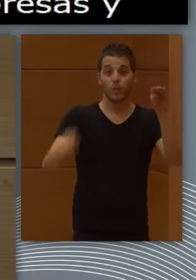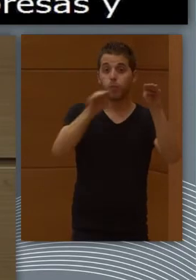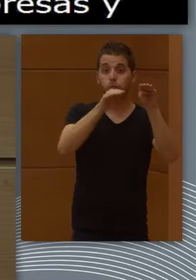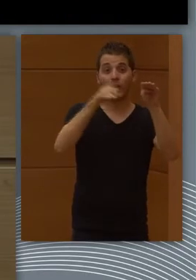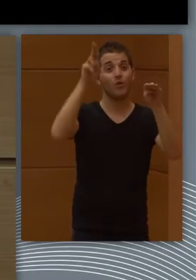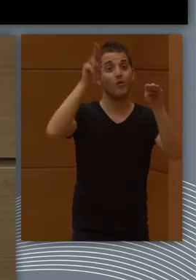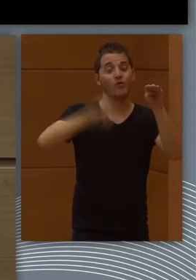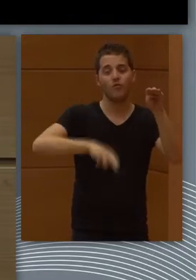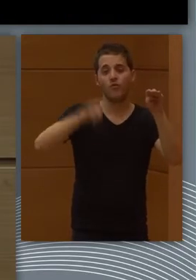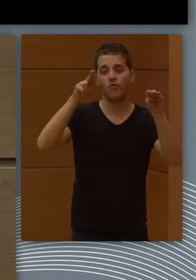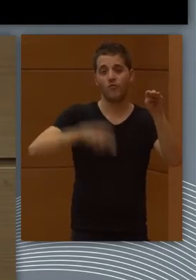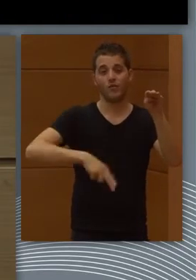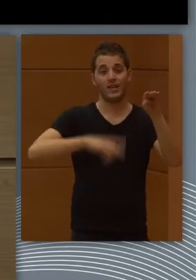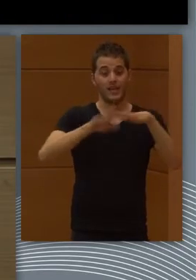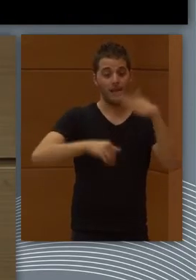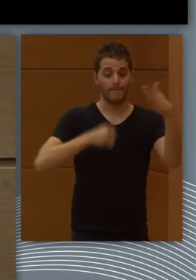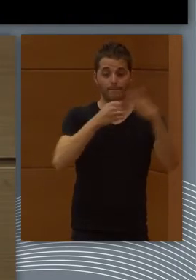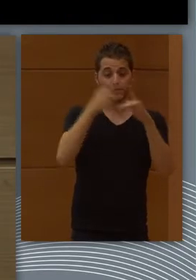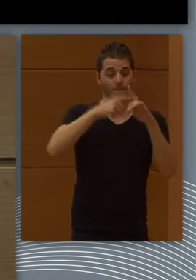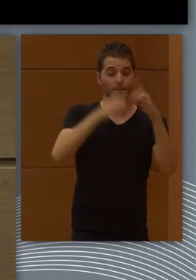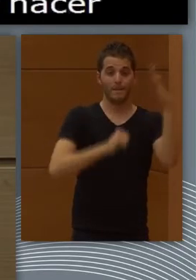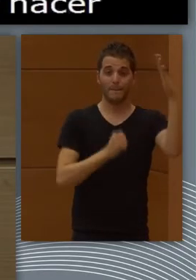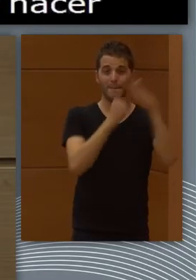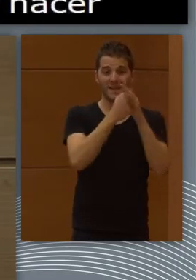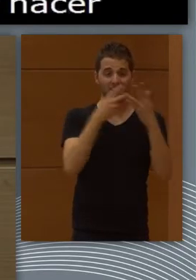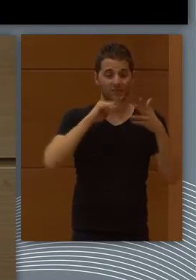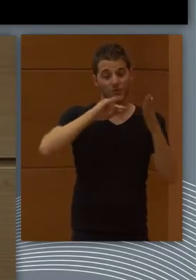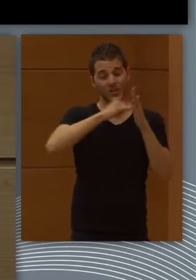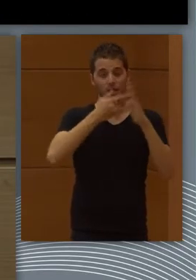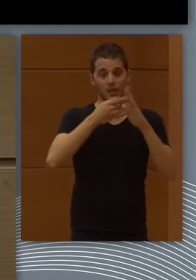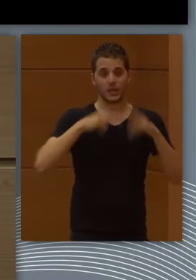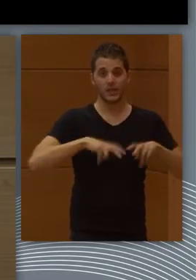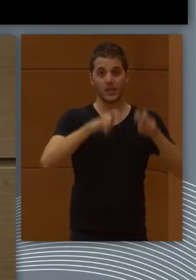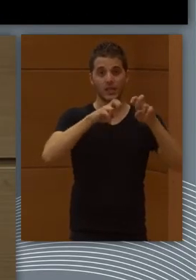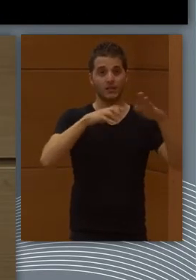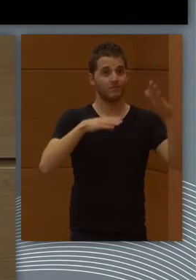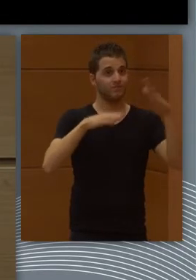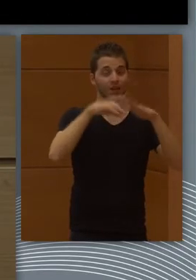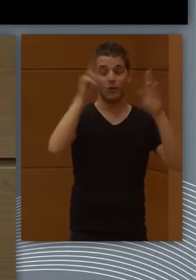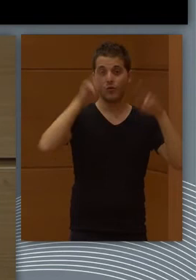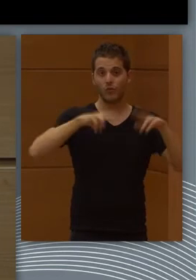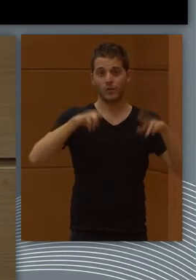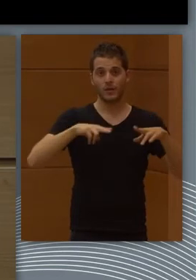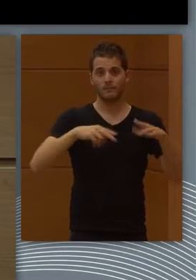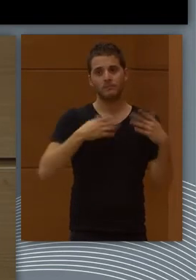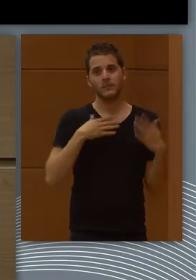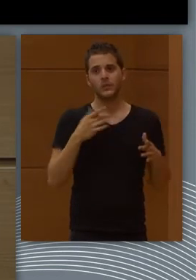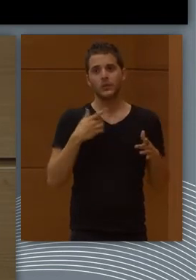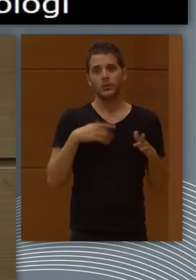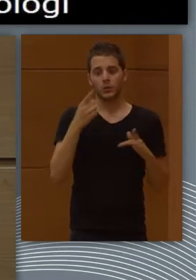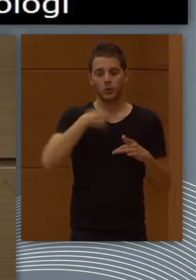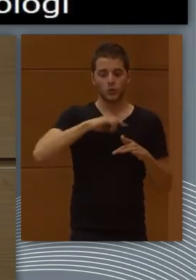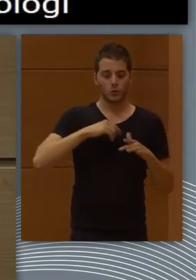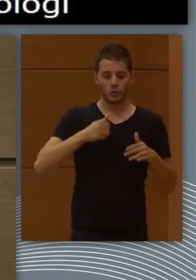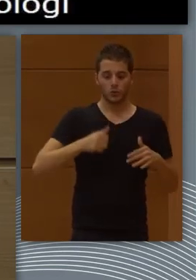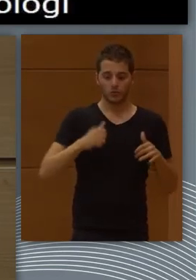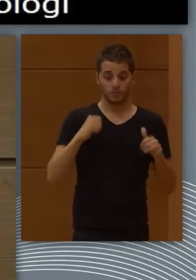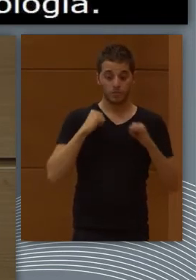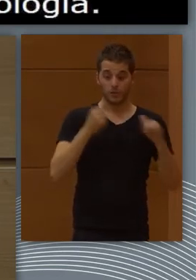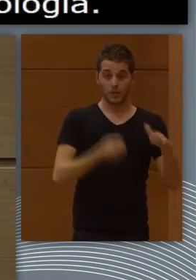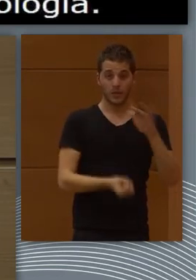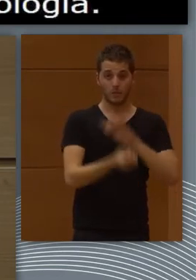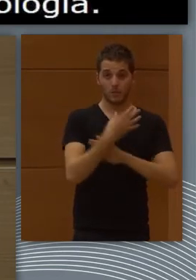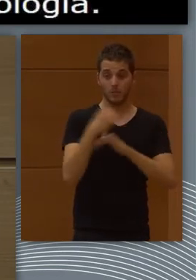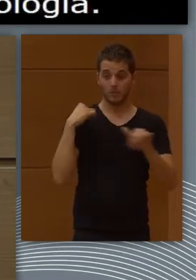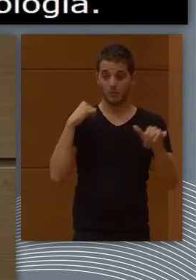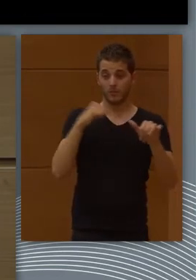estar al máximo nivel en el uso de la tecnología. Pero por dar unos datos, desde que hemos abierto la estrategia Open Data,